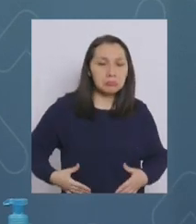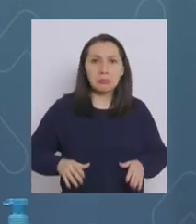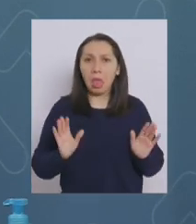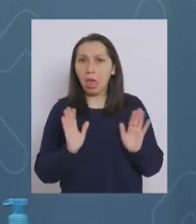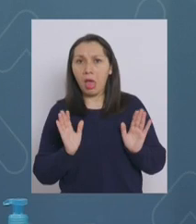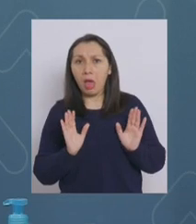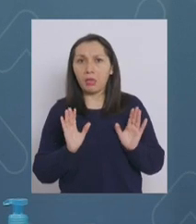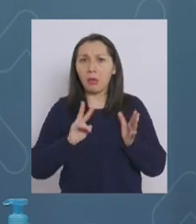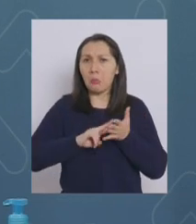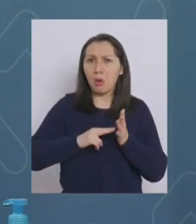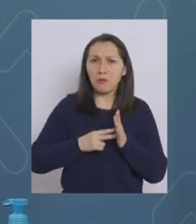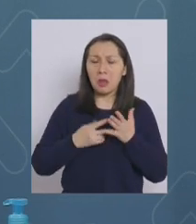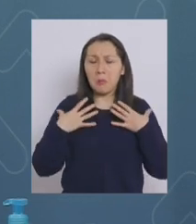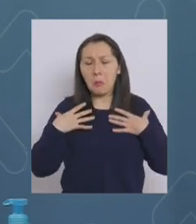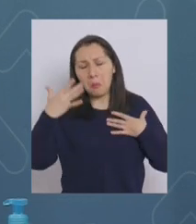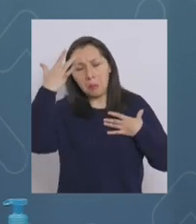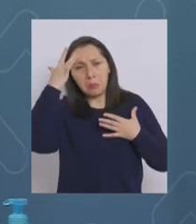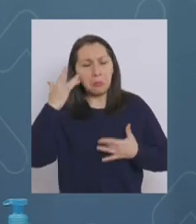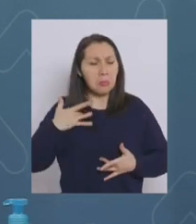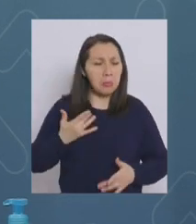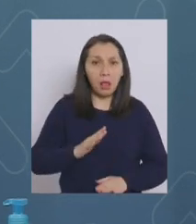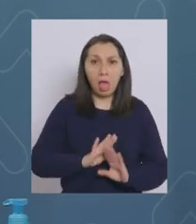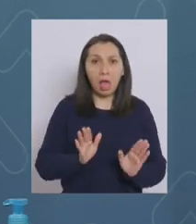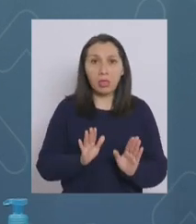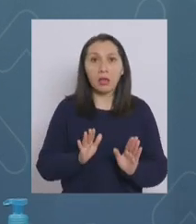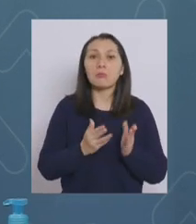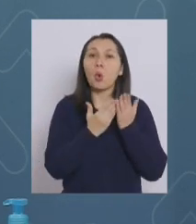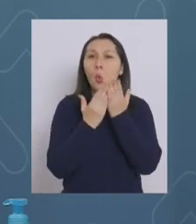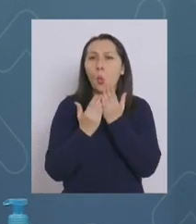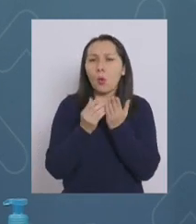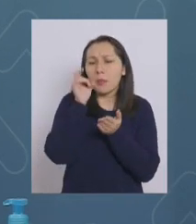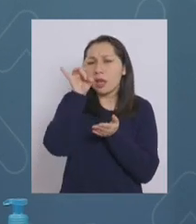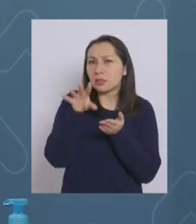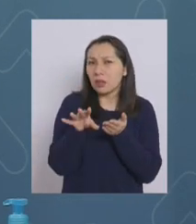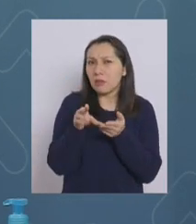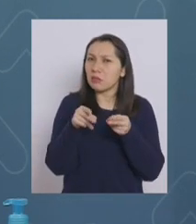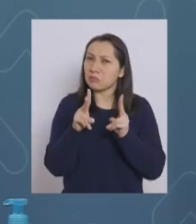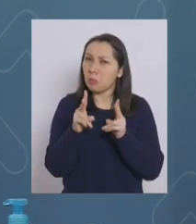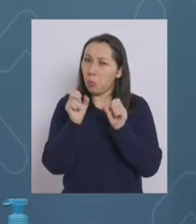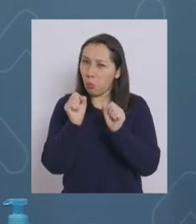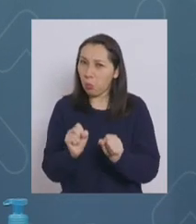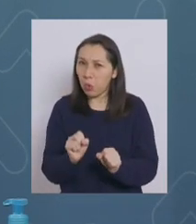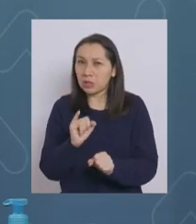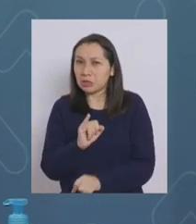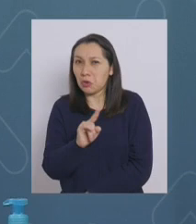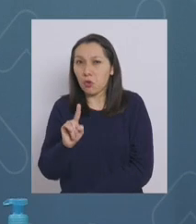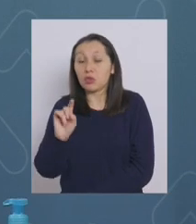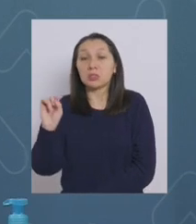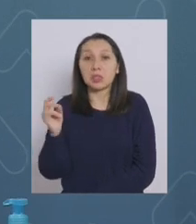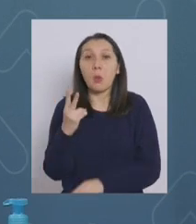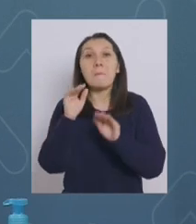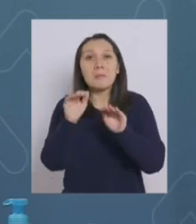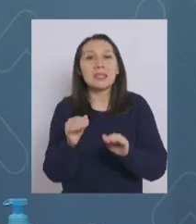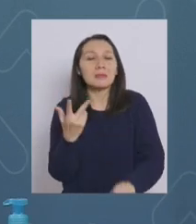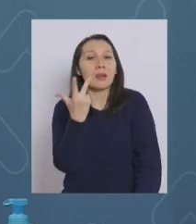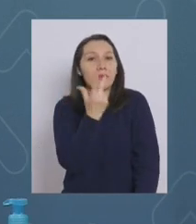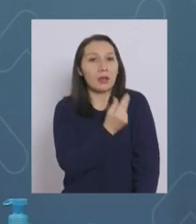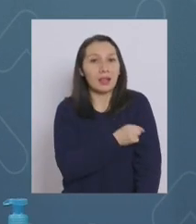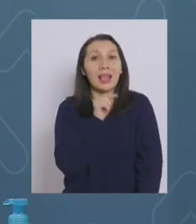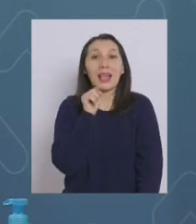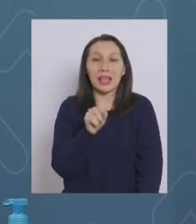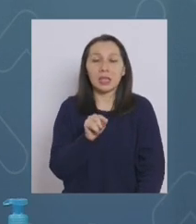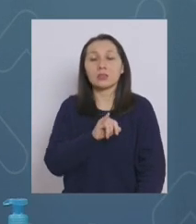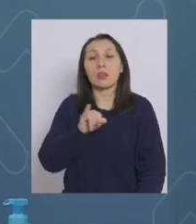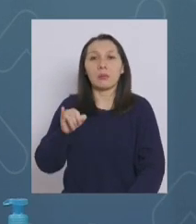en su primera oportunidad, en su primera dosis, la reacción adversa, es estudiable para saber si vale la pena colocar la segunda dosis con esta vacuna. Y eso es lo que vamos a